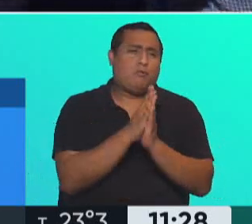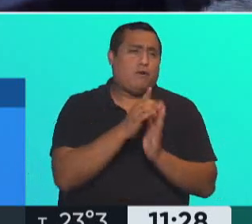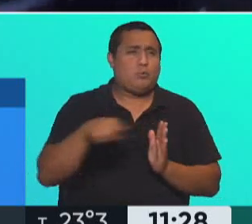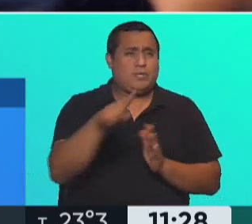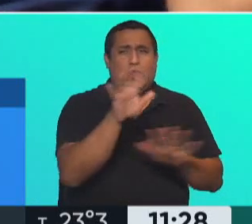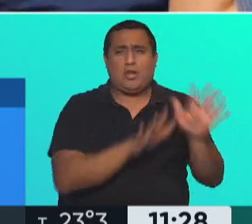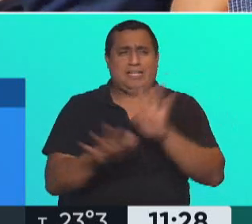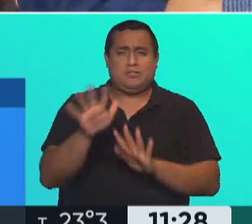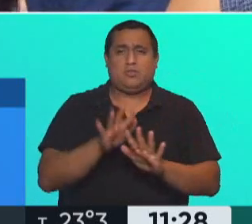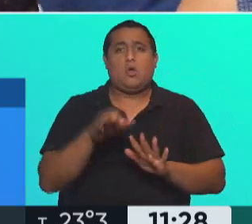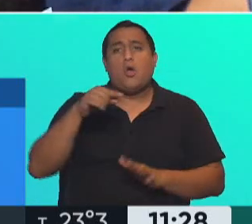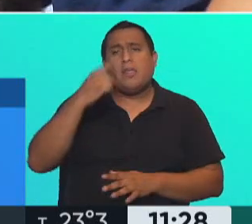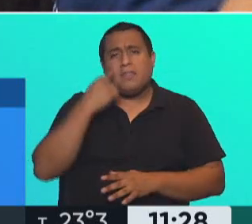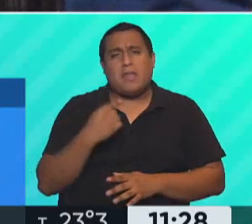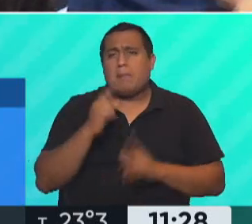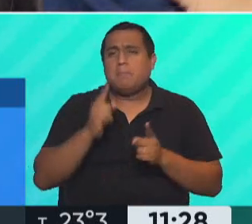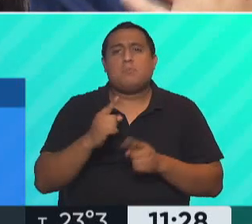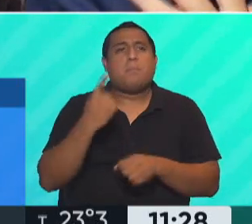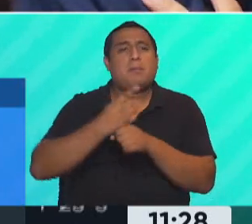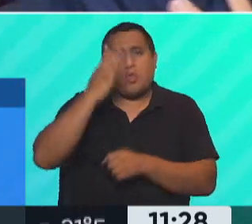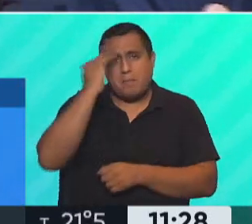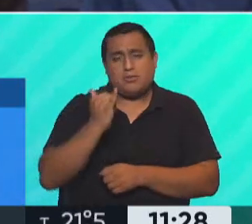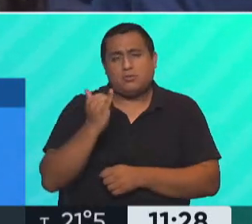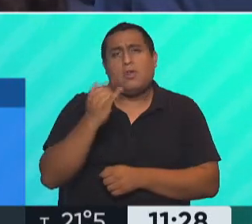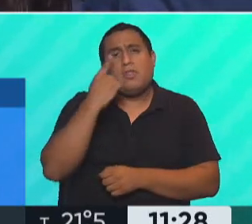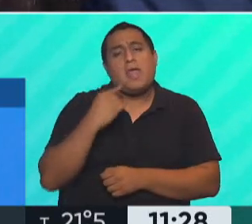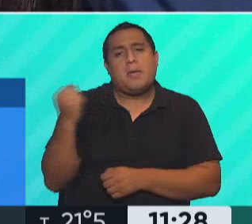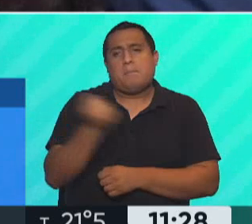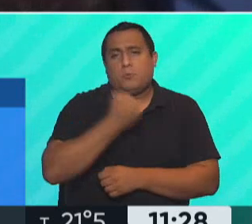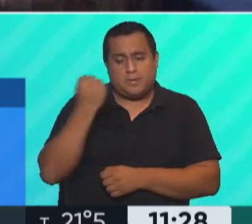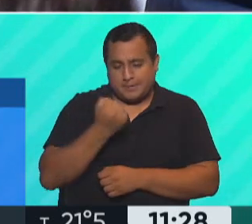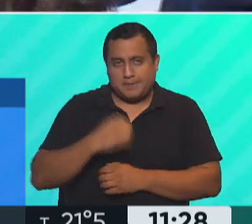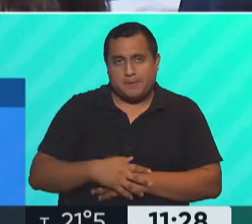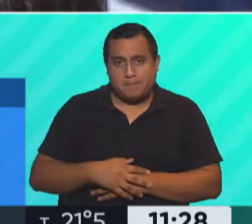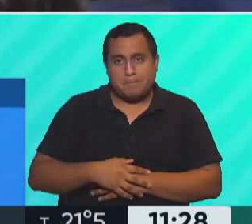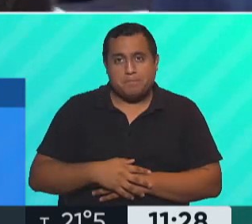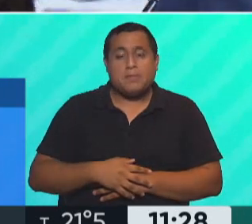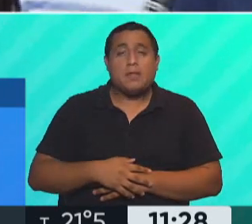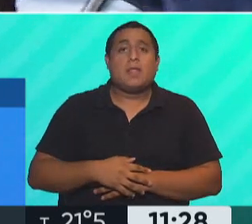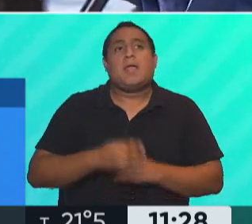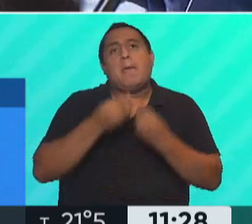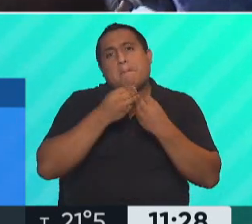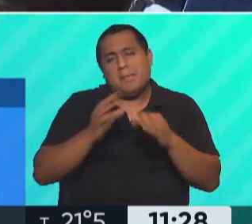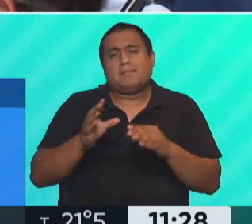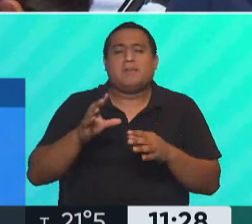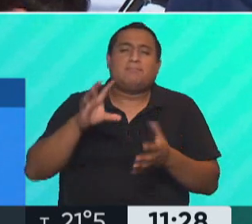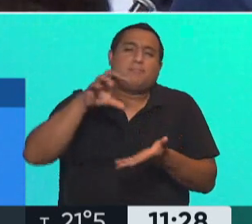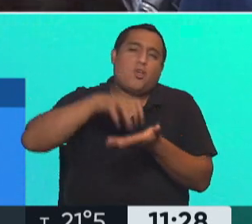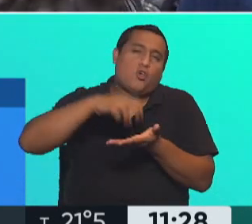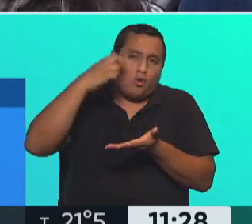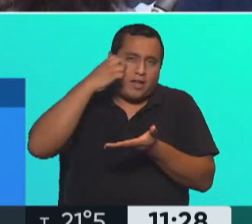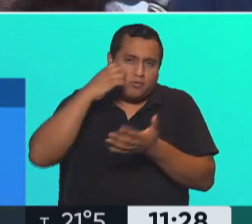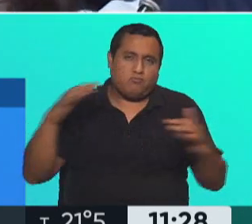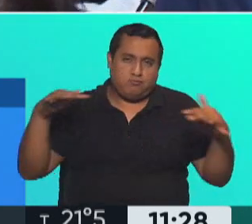Hoy es un día, por supuesto, como cada primero de marzo, un día muy importante, el inicio de la Asamblea Legislativa. En cuanto a lo que me